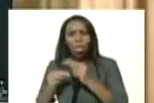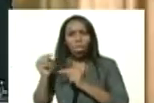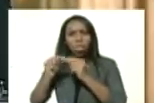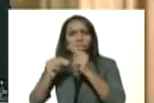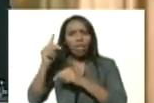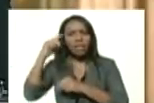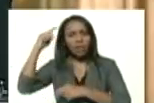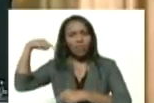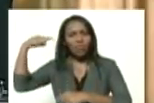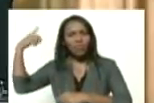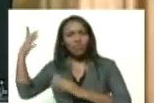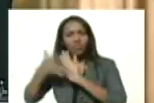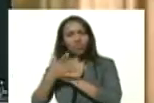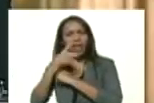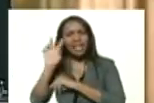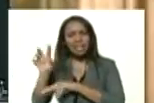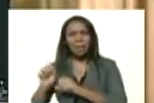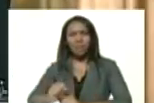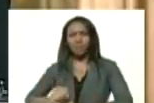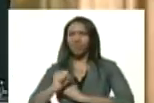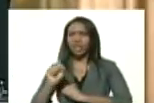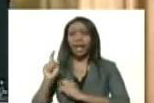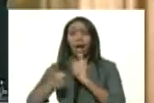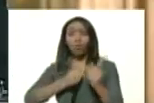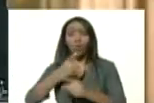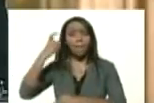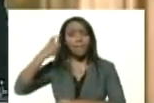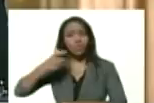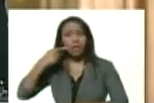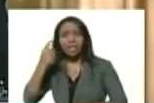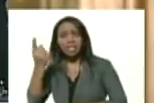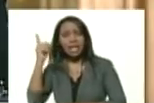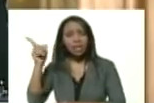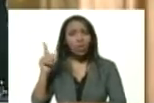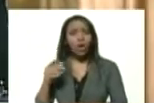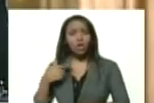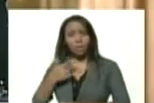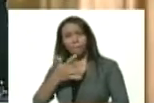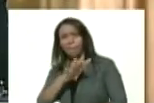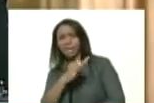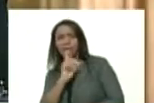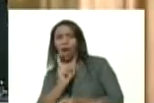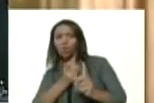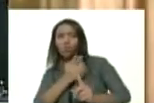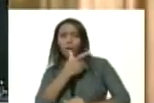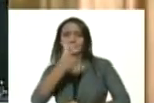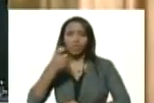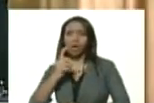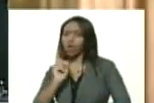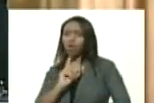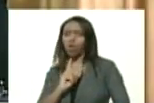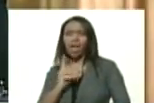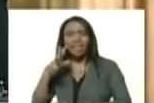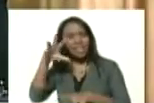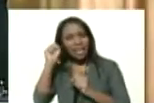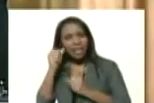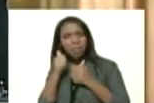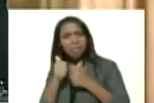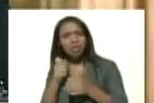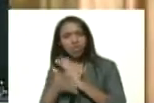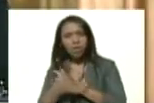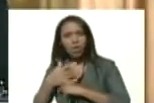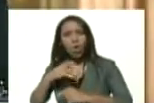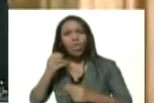locura extrema que haya gente que diga eso por eso me parece que alguna gente no llega a captar o tratan de manipular